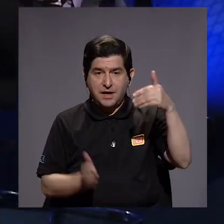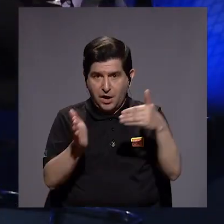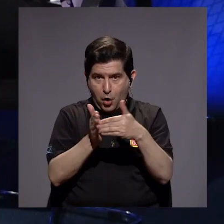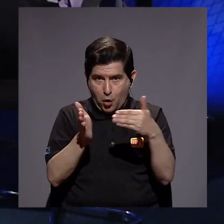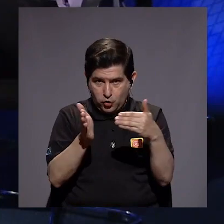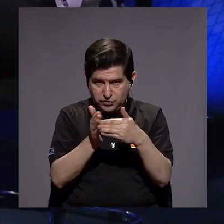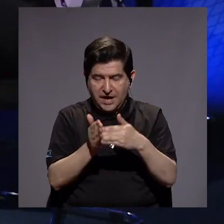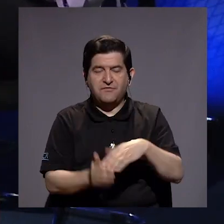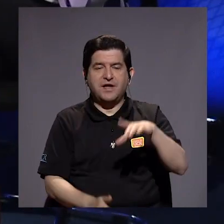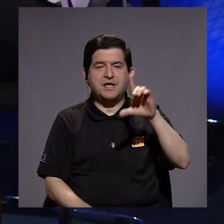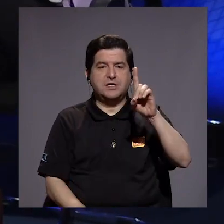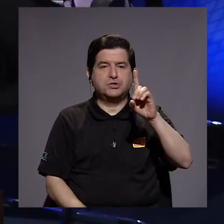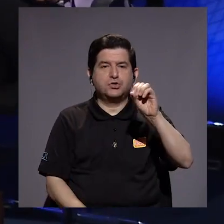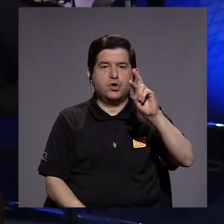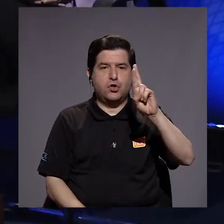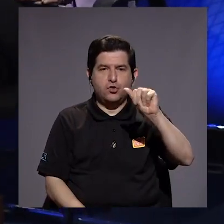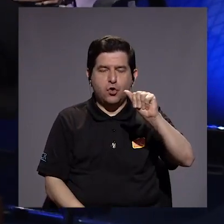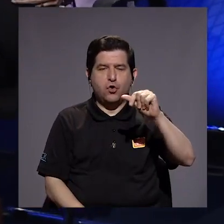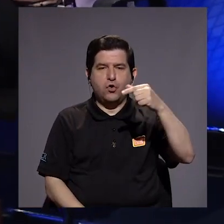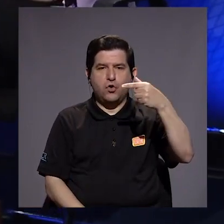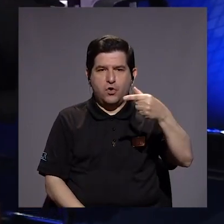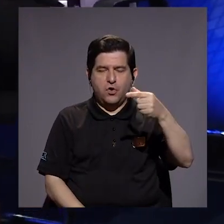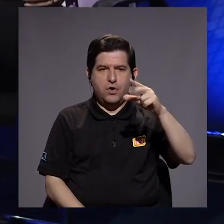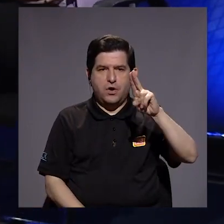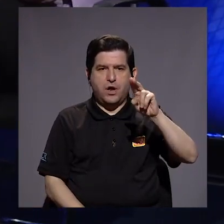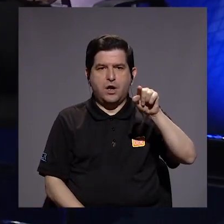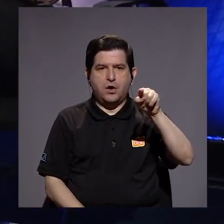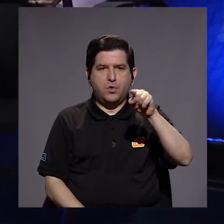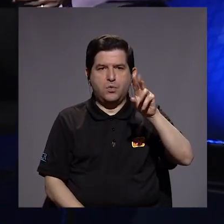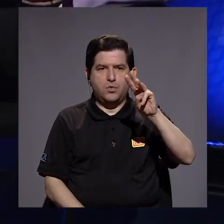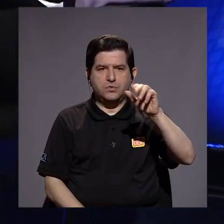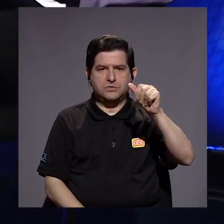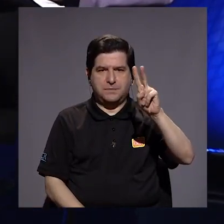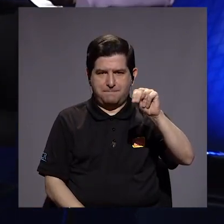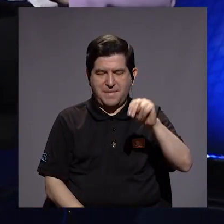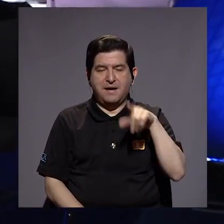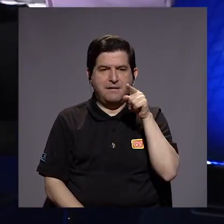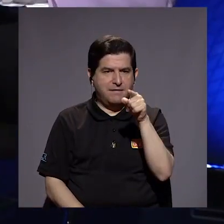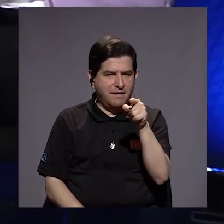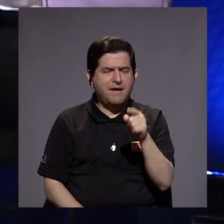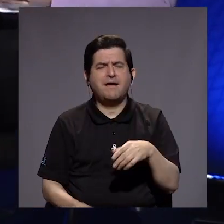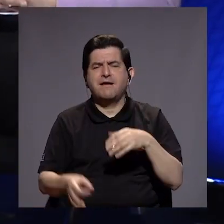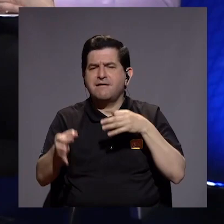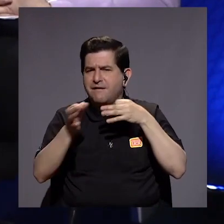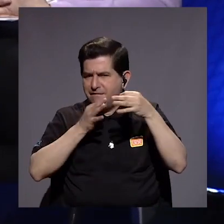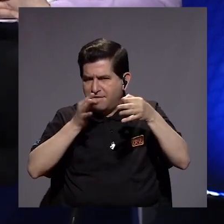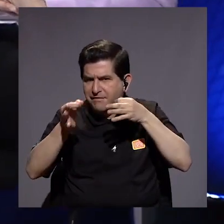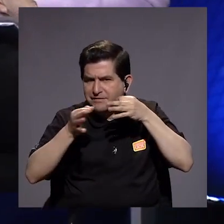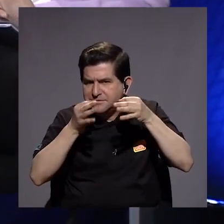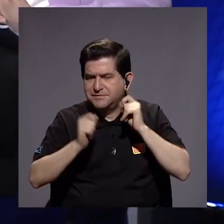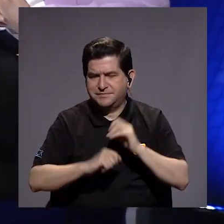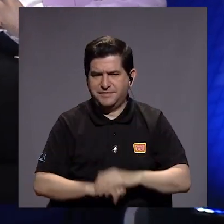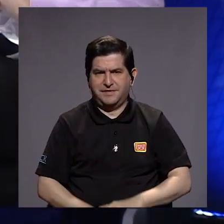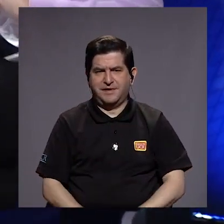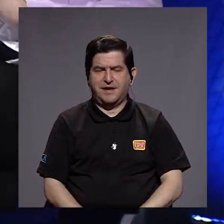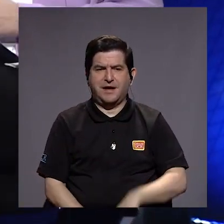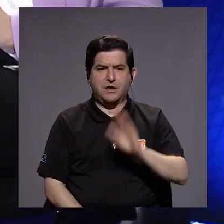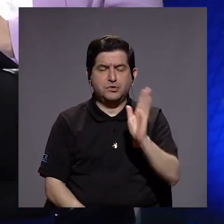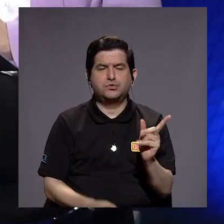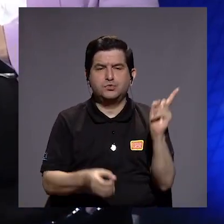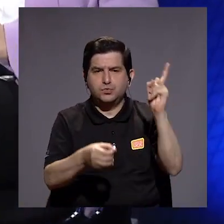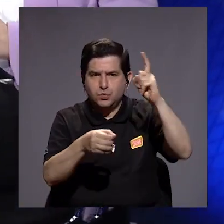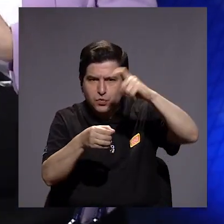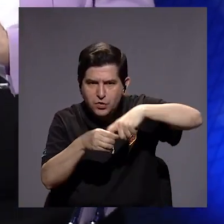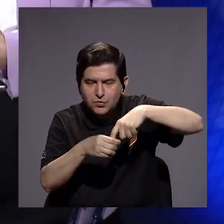Estamos de regreso con doña Dora Guzmán Zanetti, quien nos está contando cómo